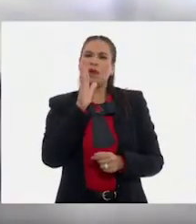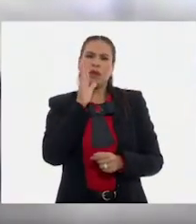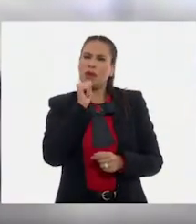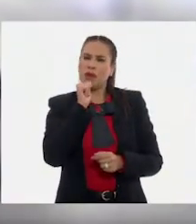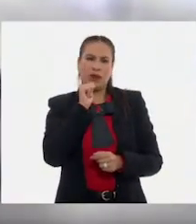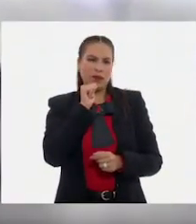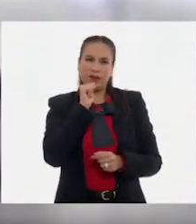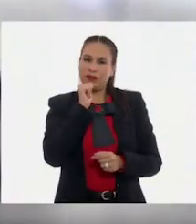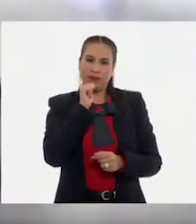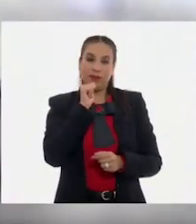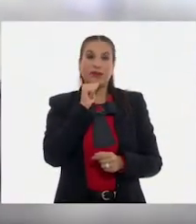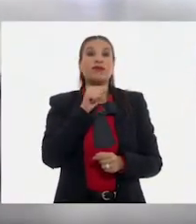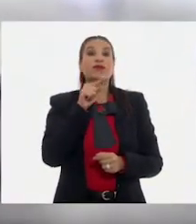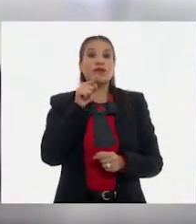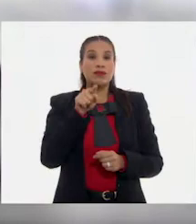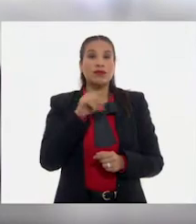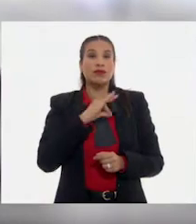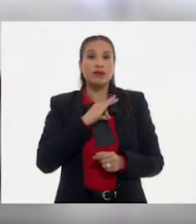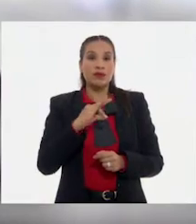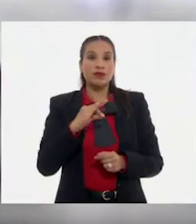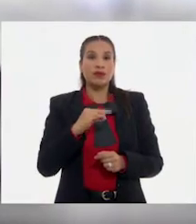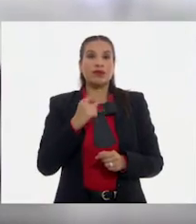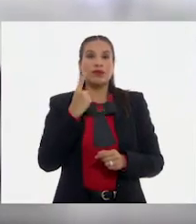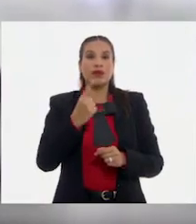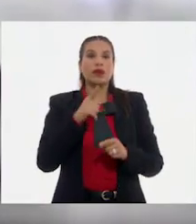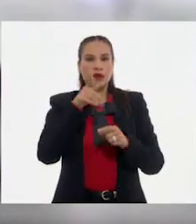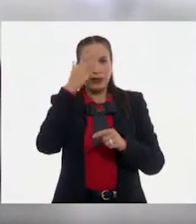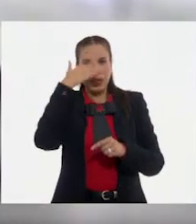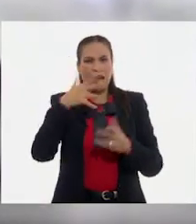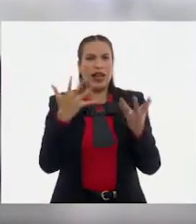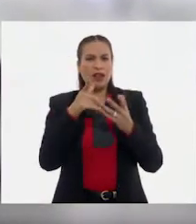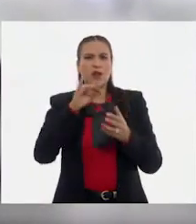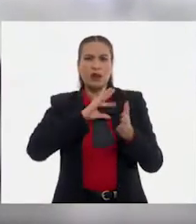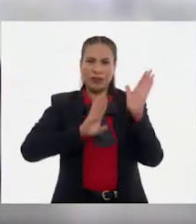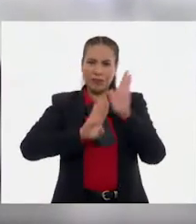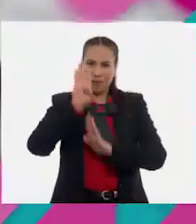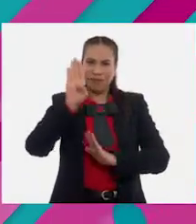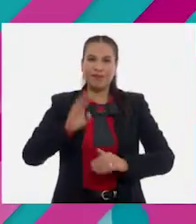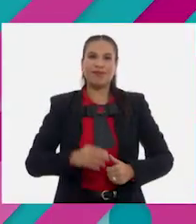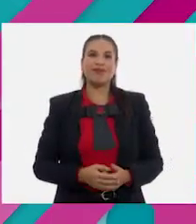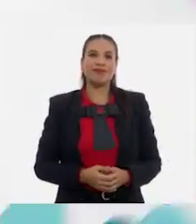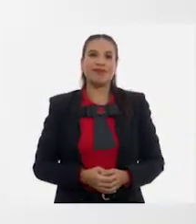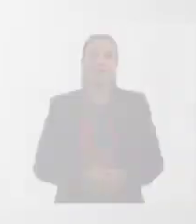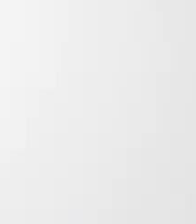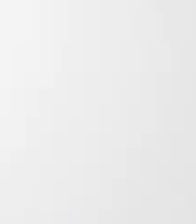no exista el no se puede, porque solamente tú sabes hasta dónde puedes llegar.